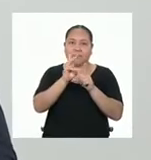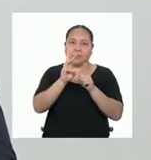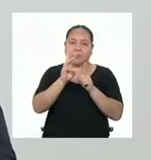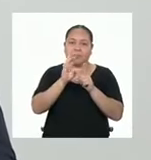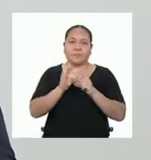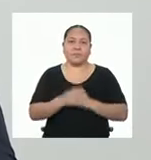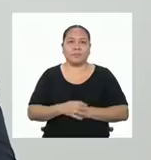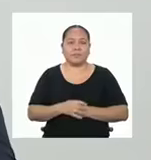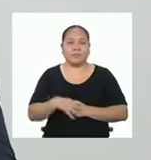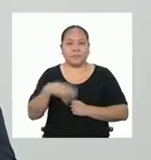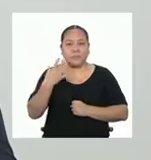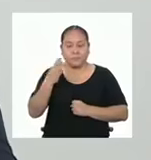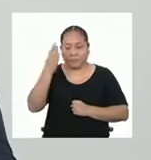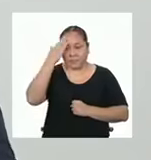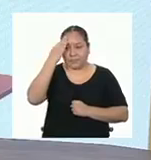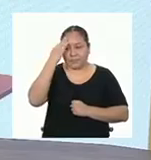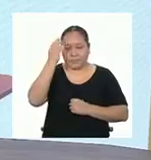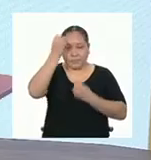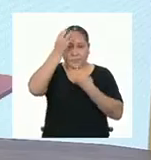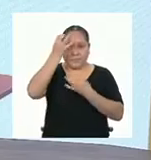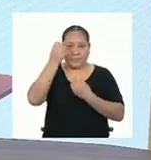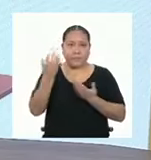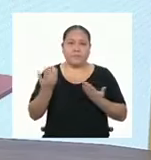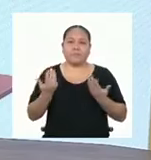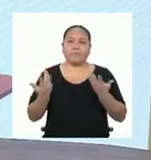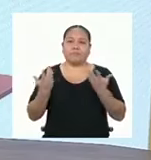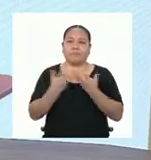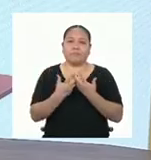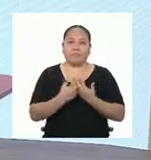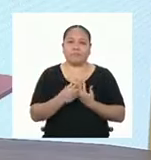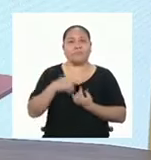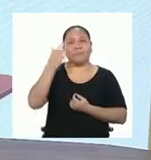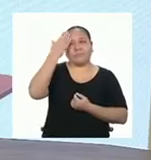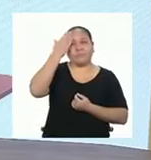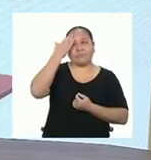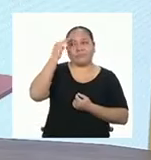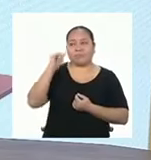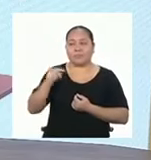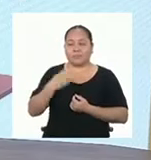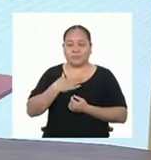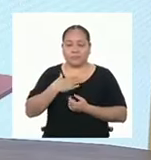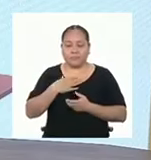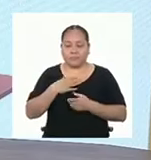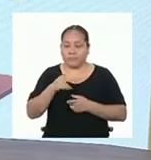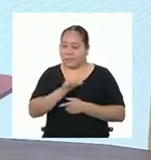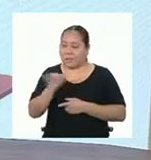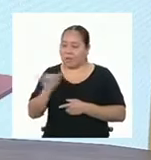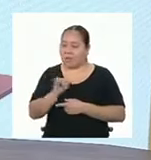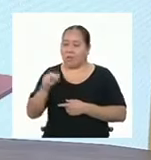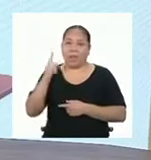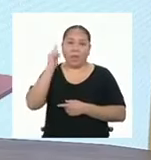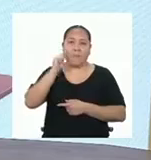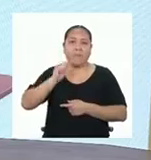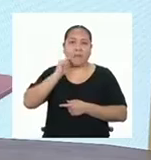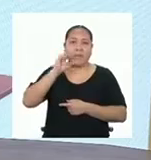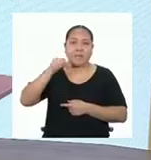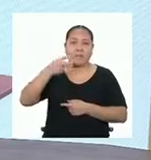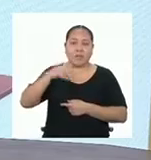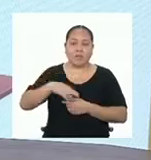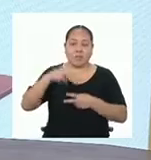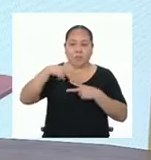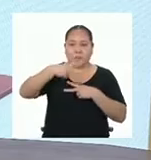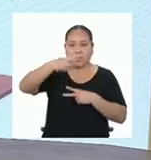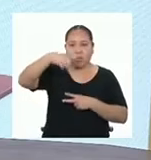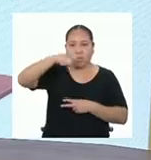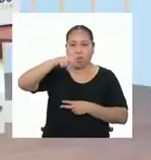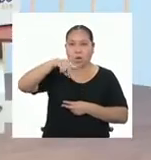todos los datos Solo nos faltaría comparar Por fin voy a saber si el terreno de mi vía huerto es igual al de mi tía Charo y al de mi vecino